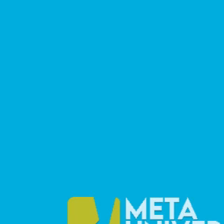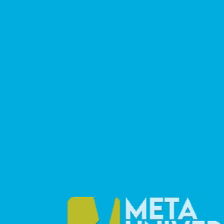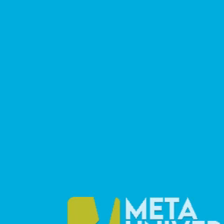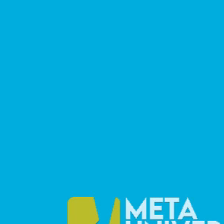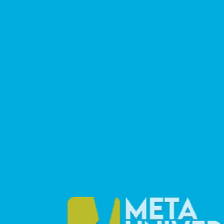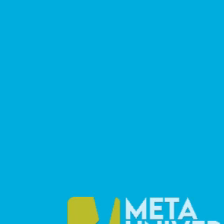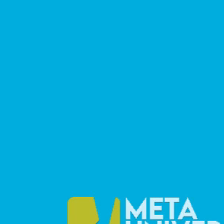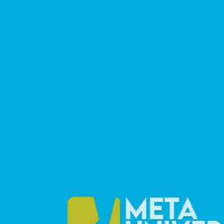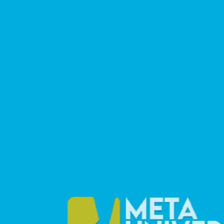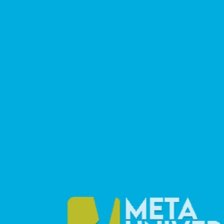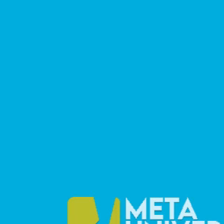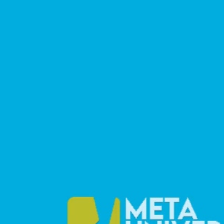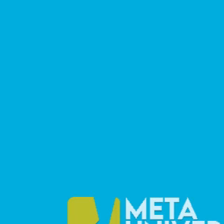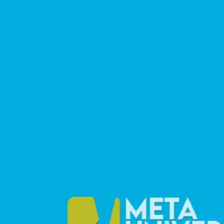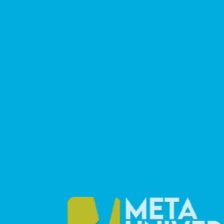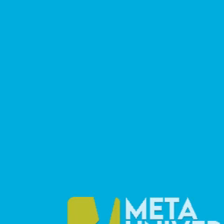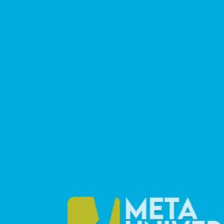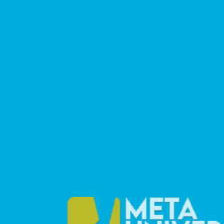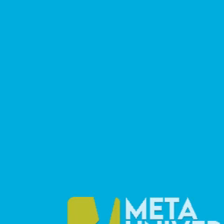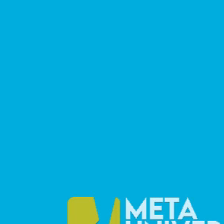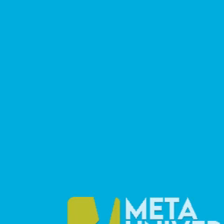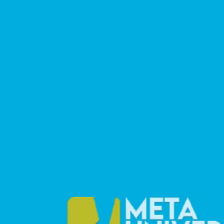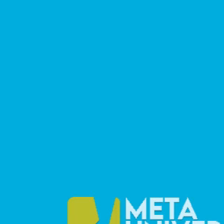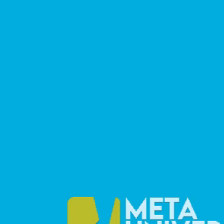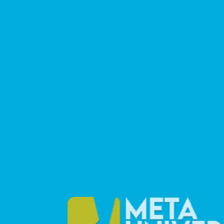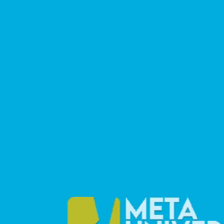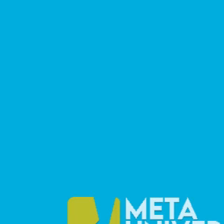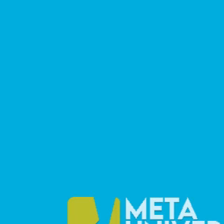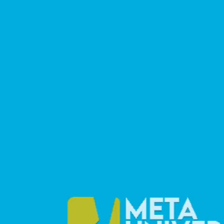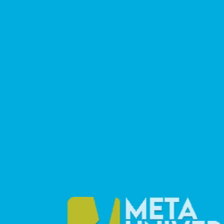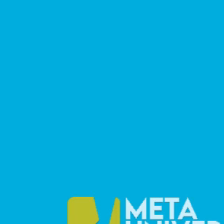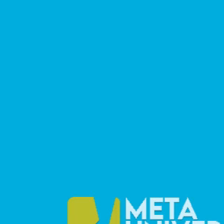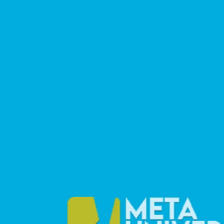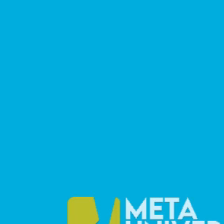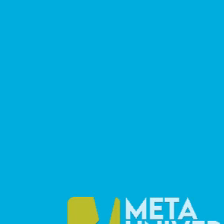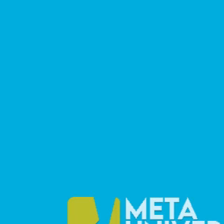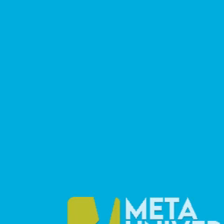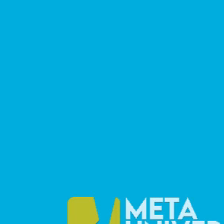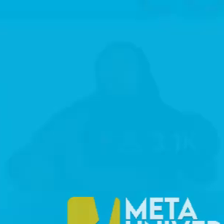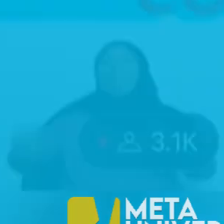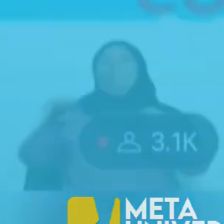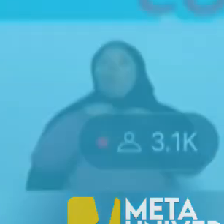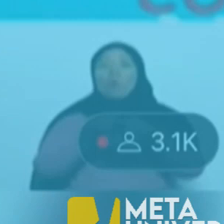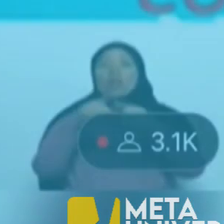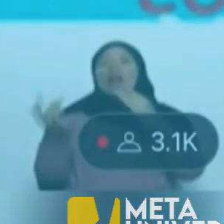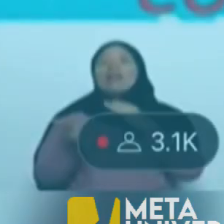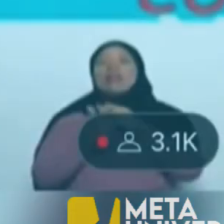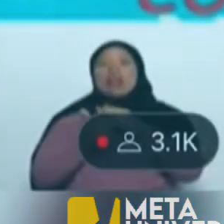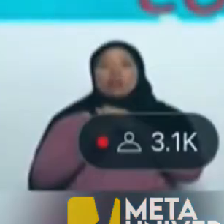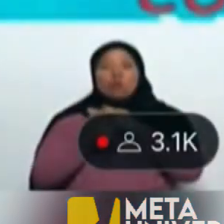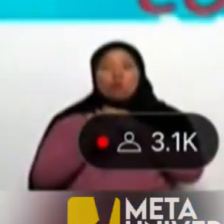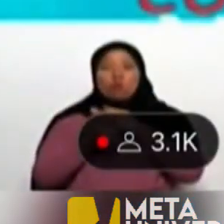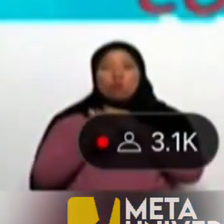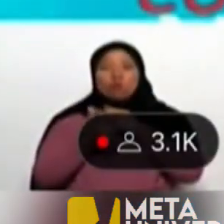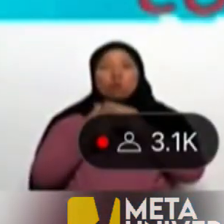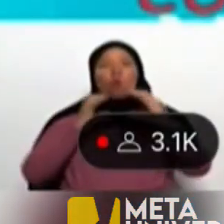Más. Estoy muy feliz y honrada de participar en este nuevo espacio. ¡Triunfaremos! El mandatario aseguró